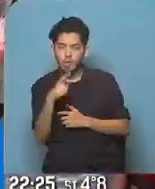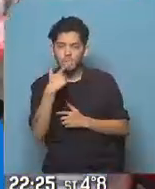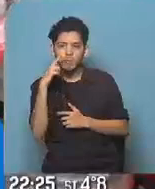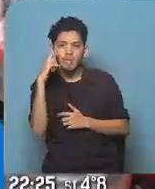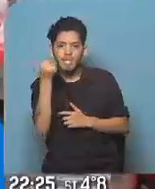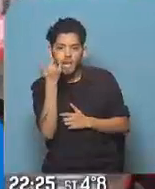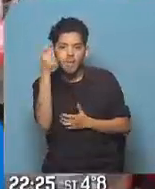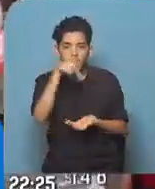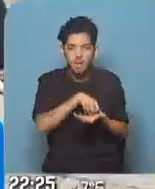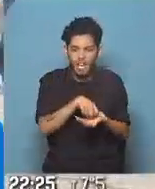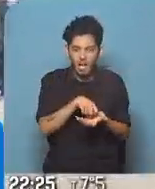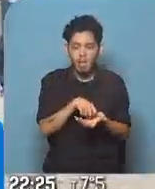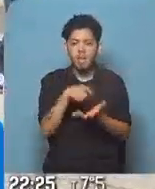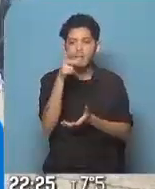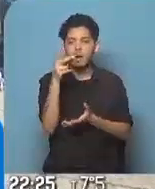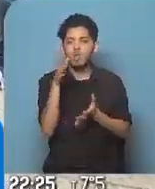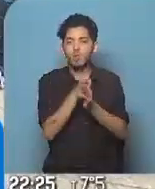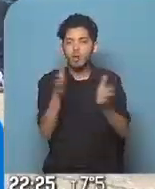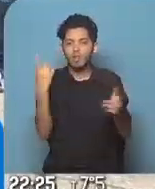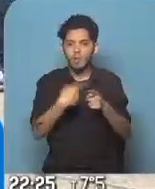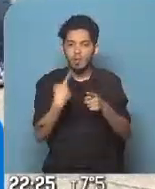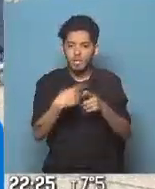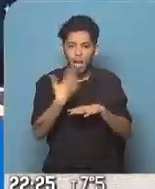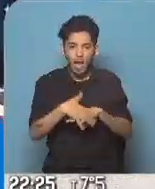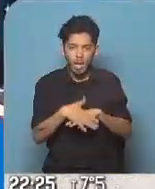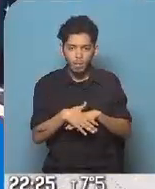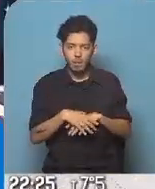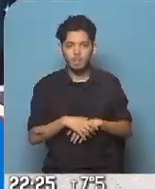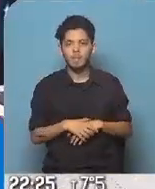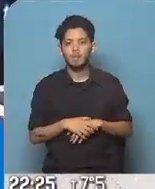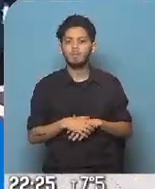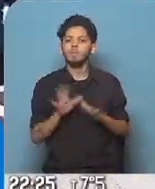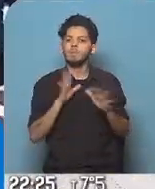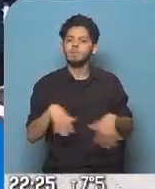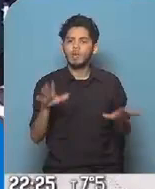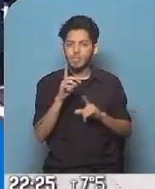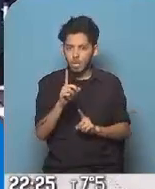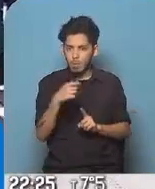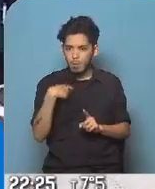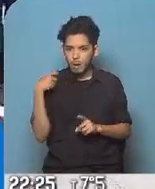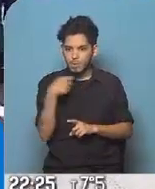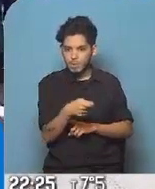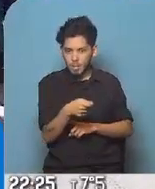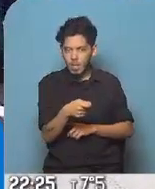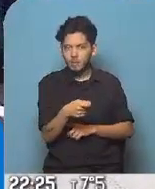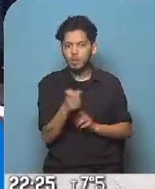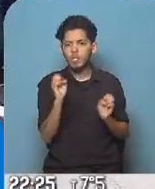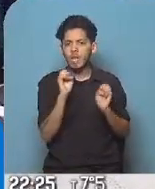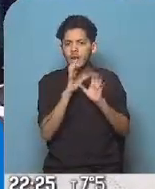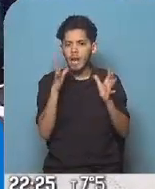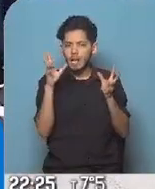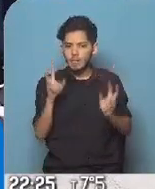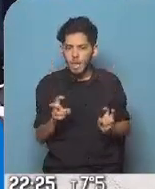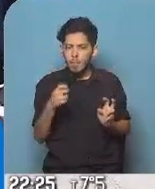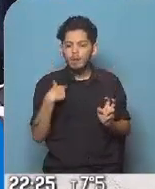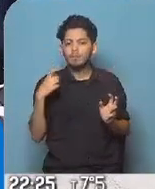un iraquí durante un festival callejero. A pocas horas de lo sucedido y sin haberse esclarecido el hecho, en las redes